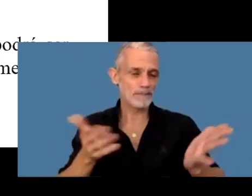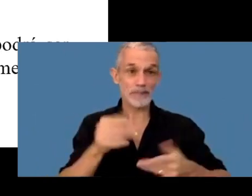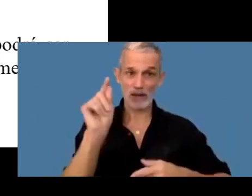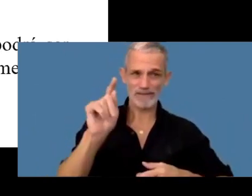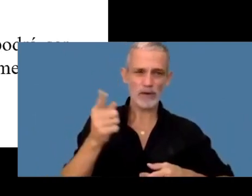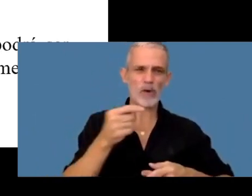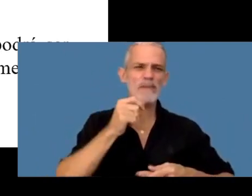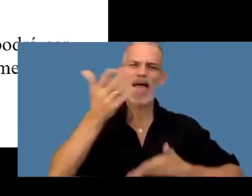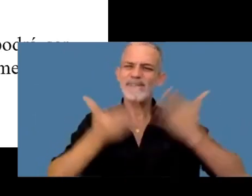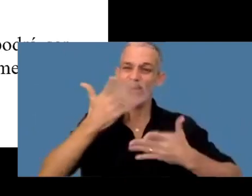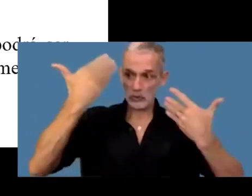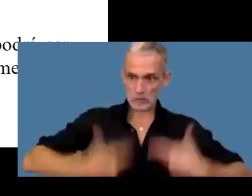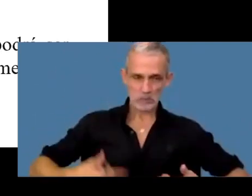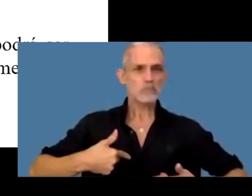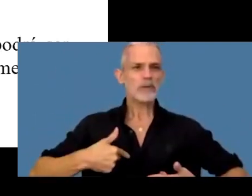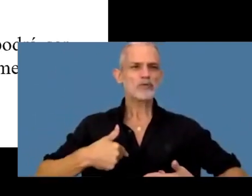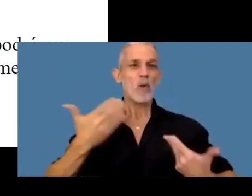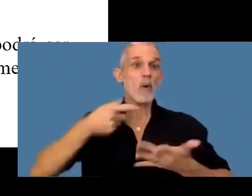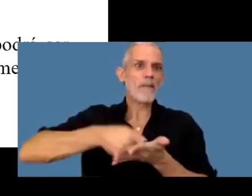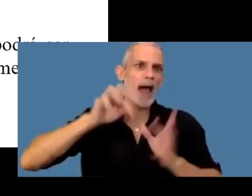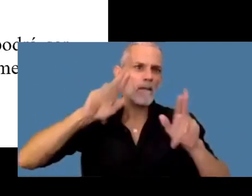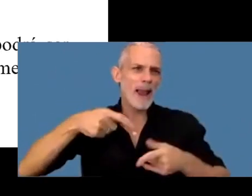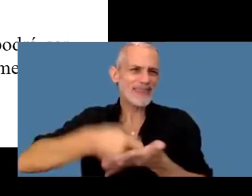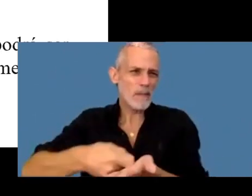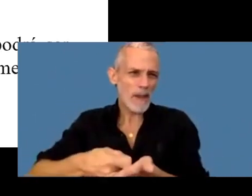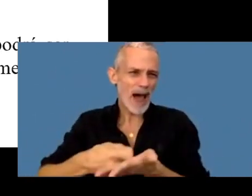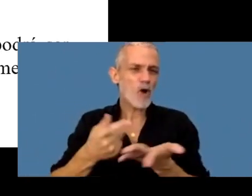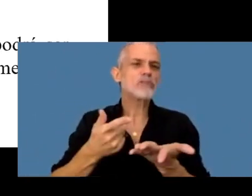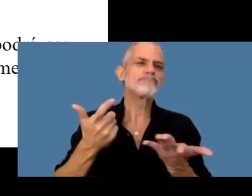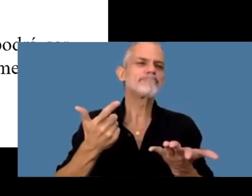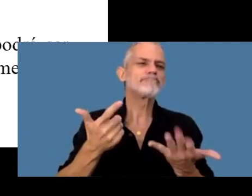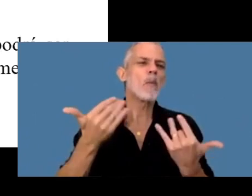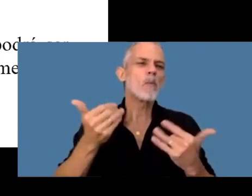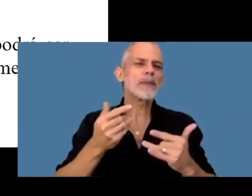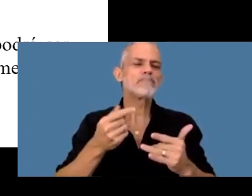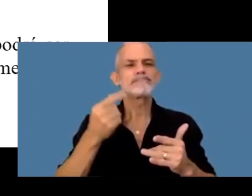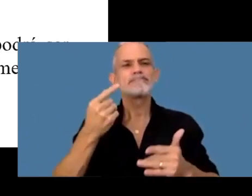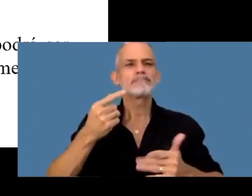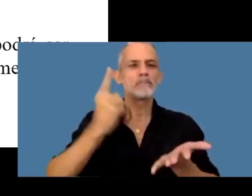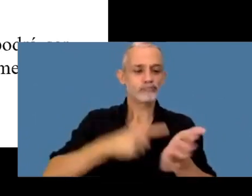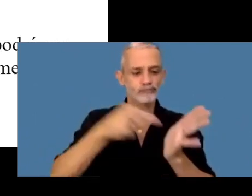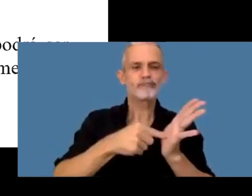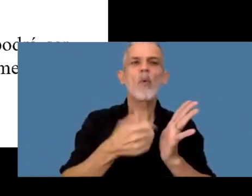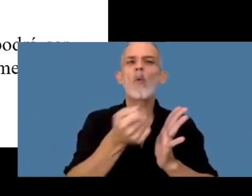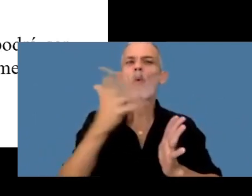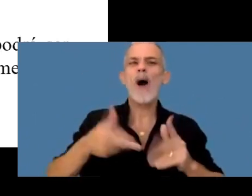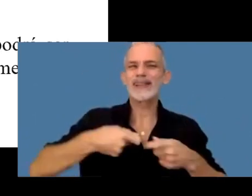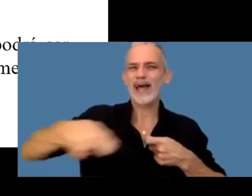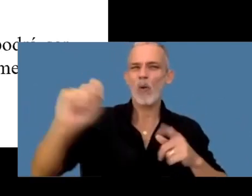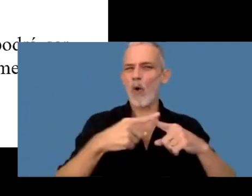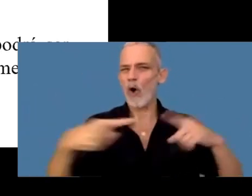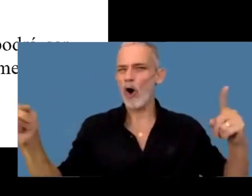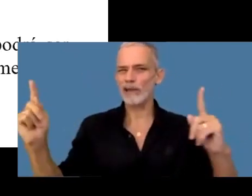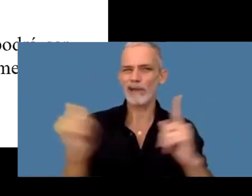evaluación de la factibilidad del plan de pagos se va también a determinar, ¿sí?, la cantidad de cuotas. Ustedes